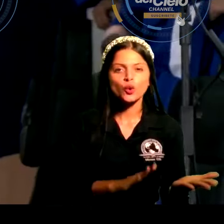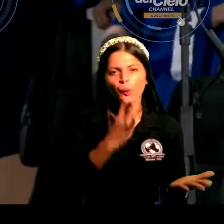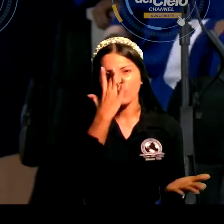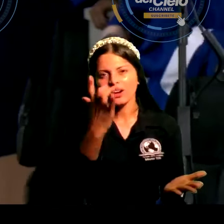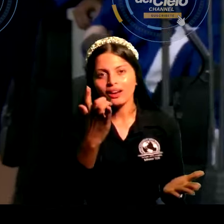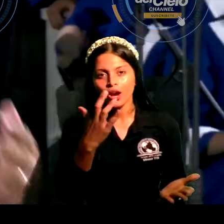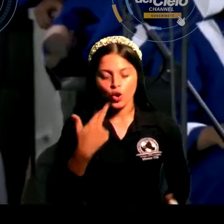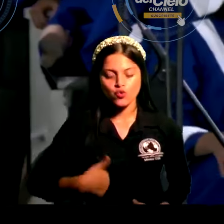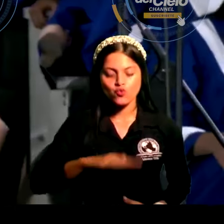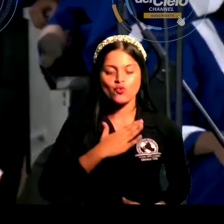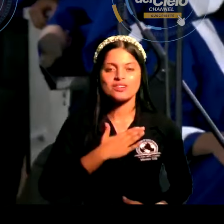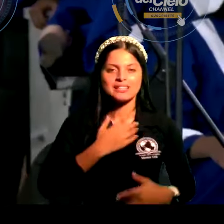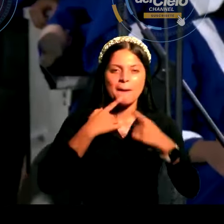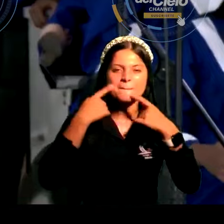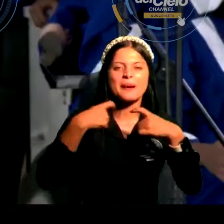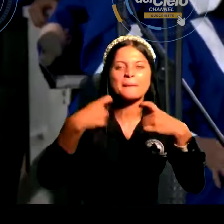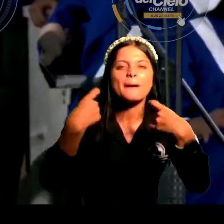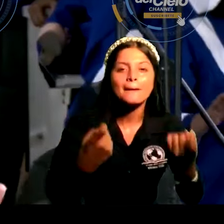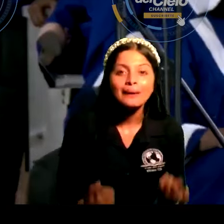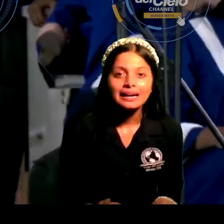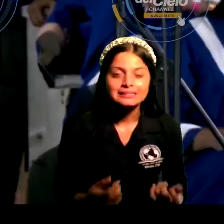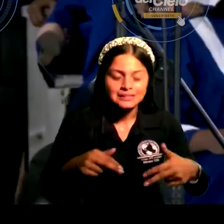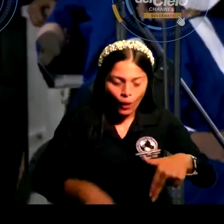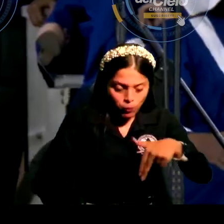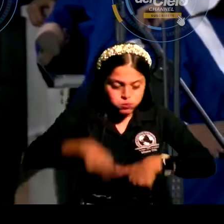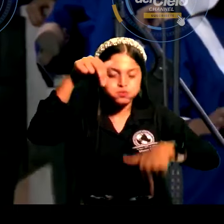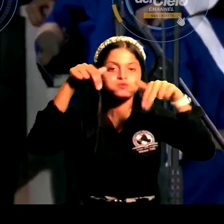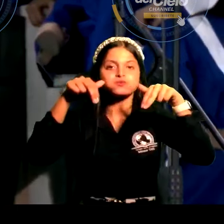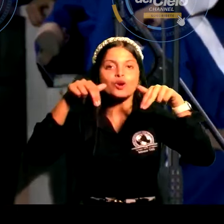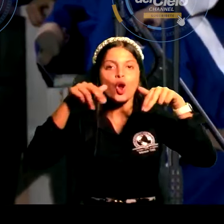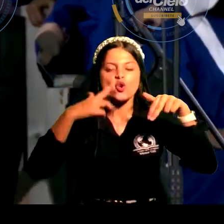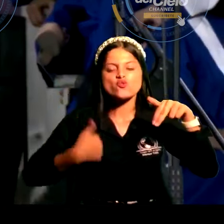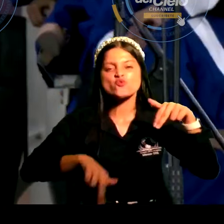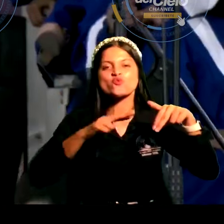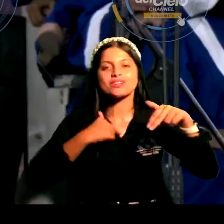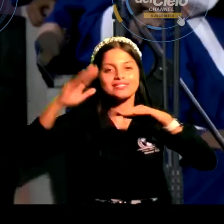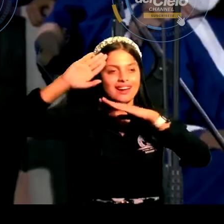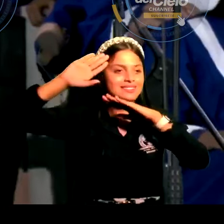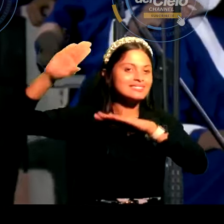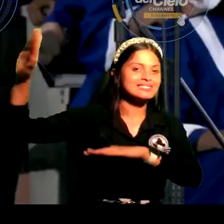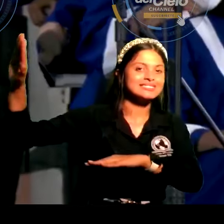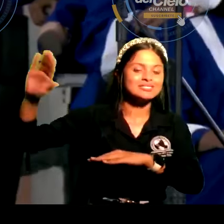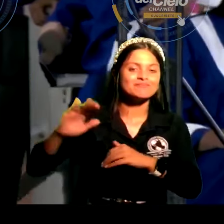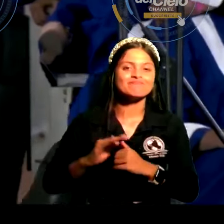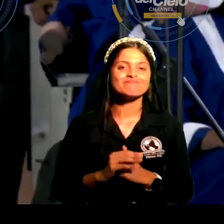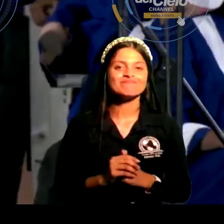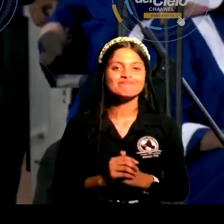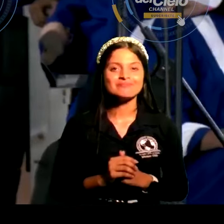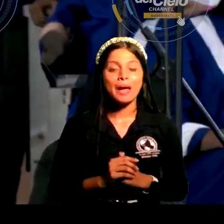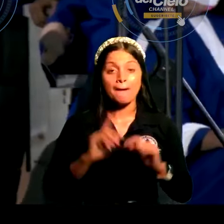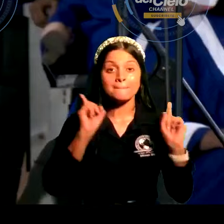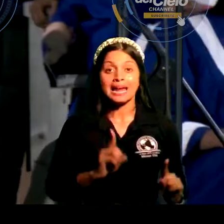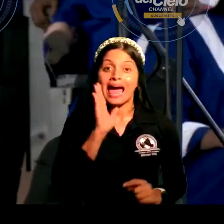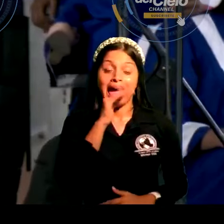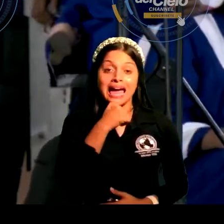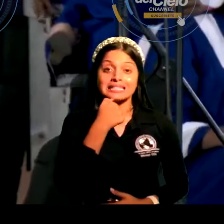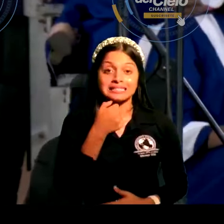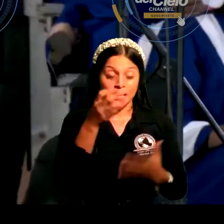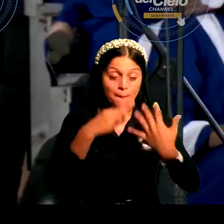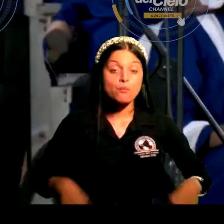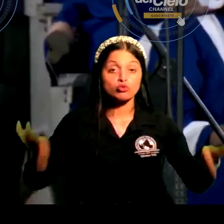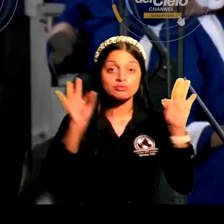pecados, que resucitó para nuestra justificación. Pero hay algo que es